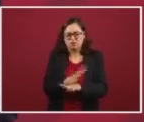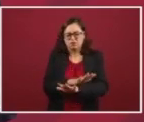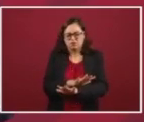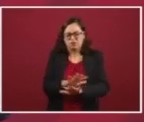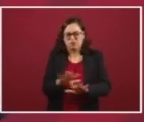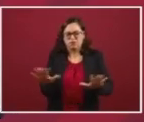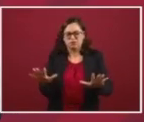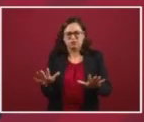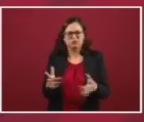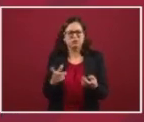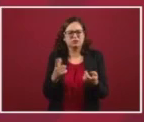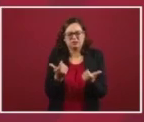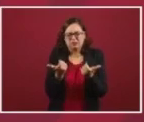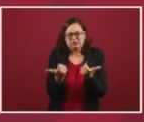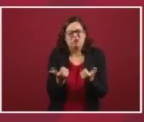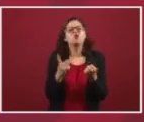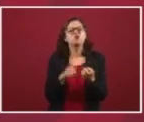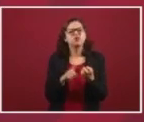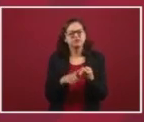a dónde fue el dinero